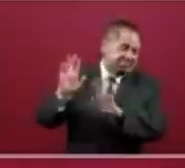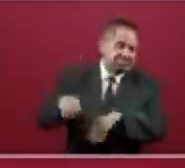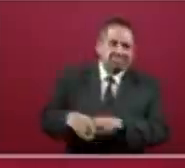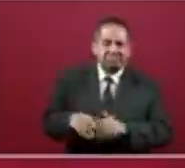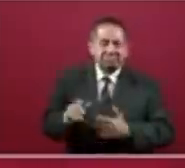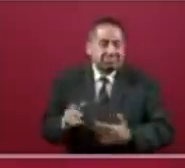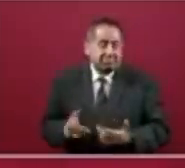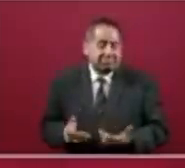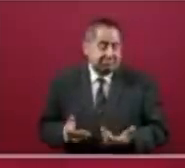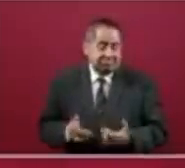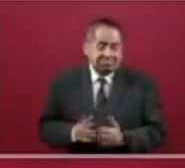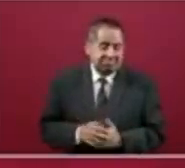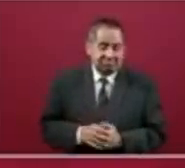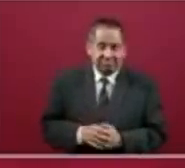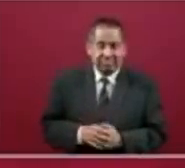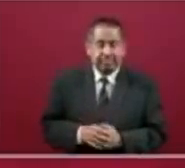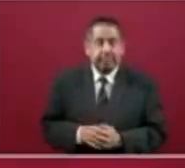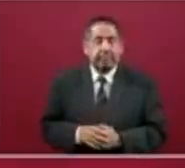que